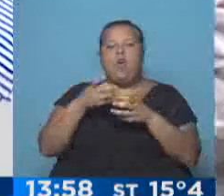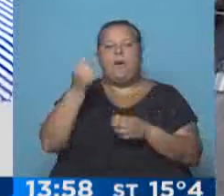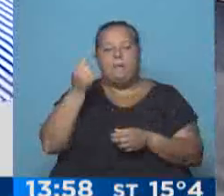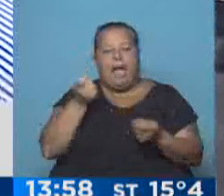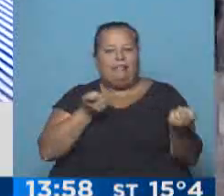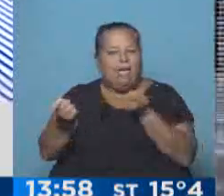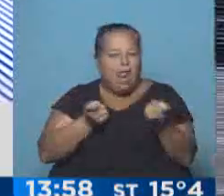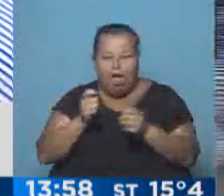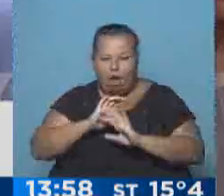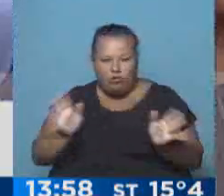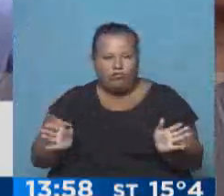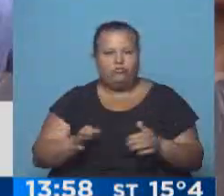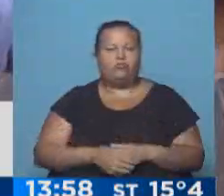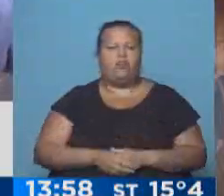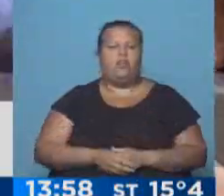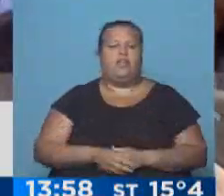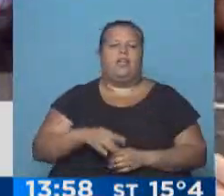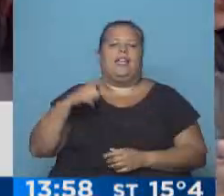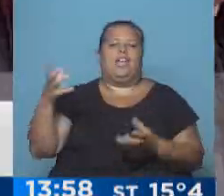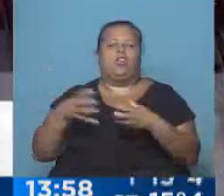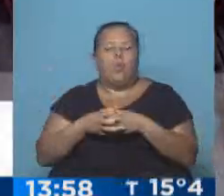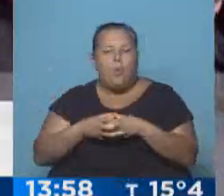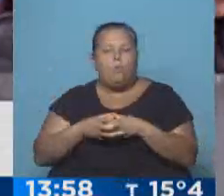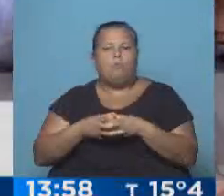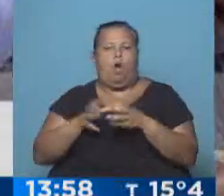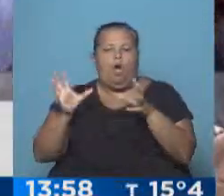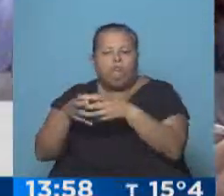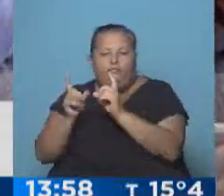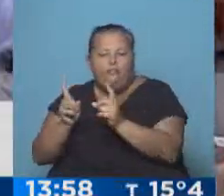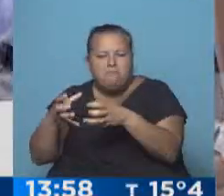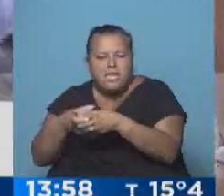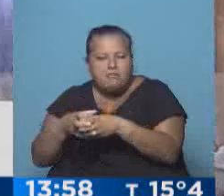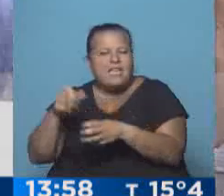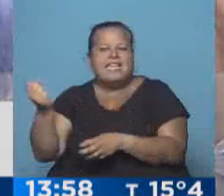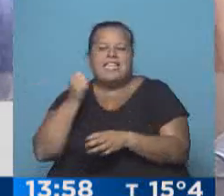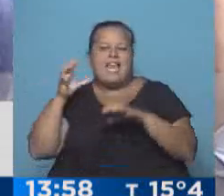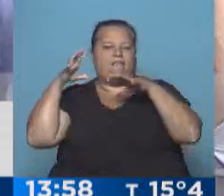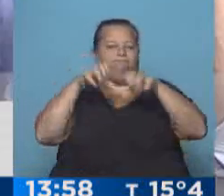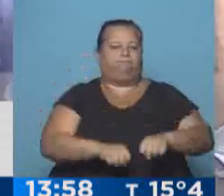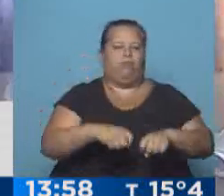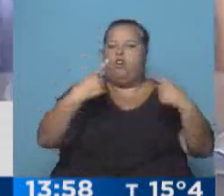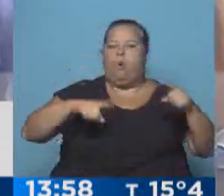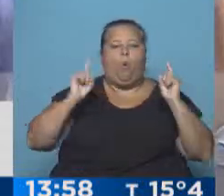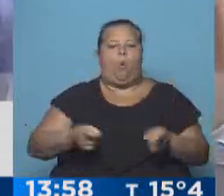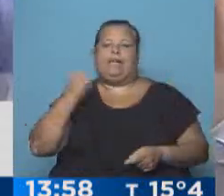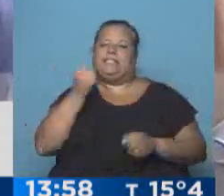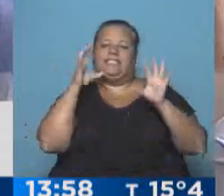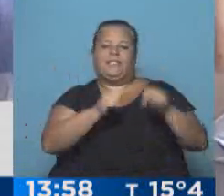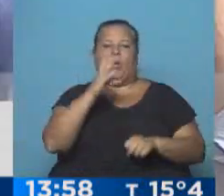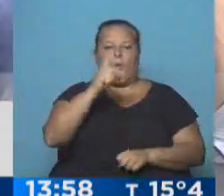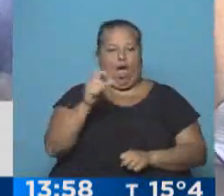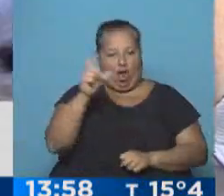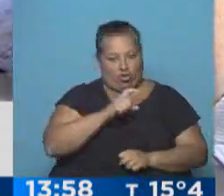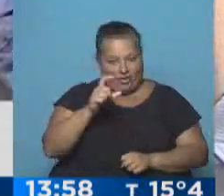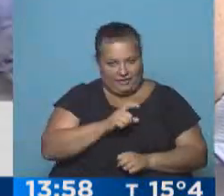de la especulación y los sectores concentrados quieren apropiarse de cualquier manera del Banco Central,